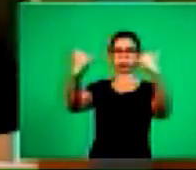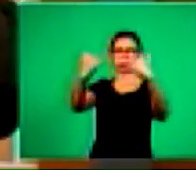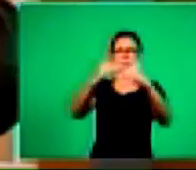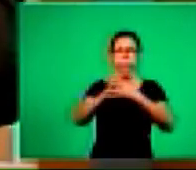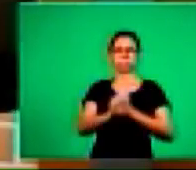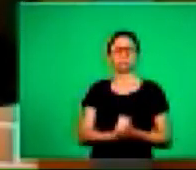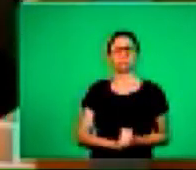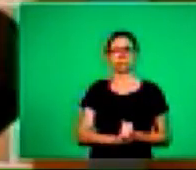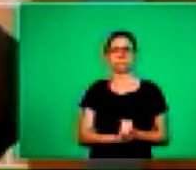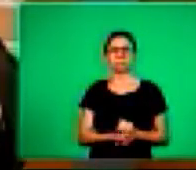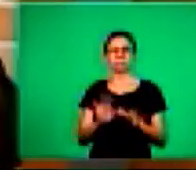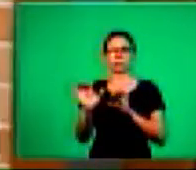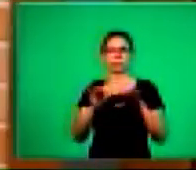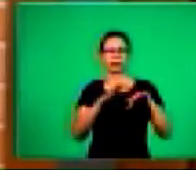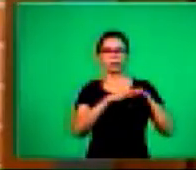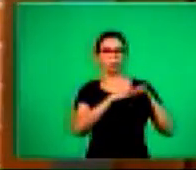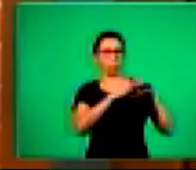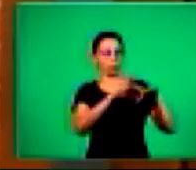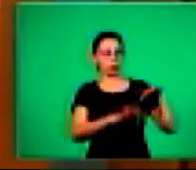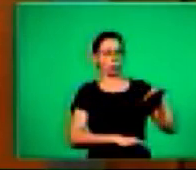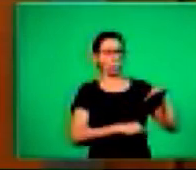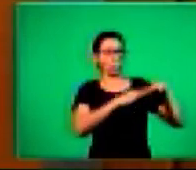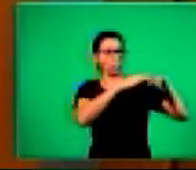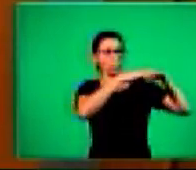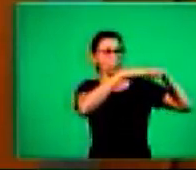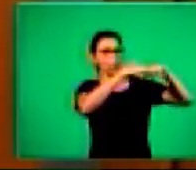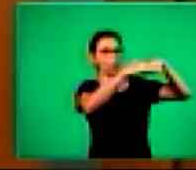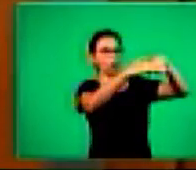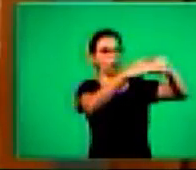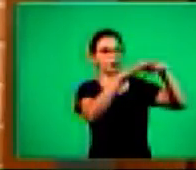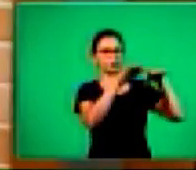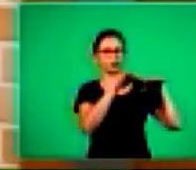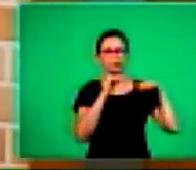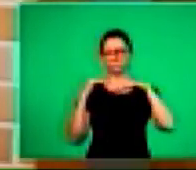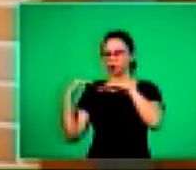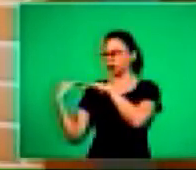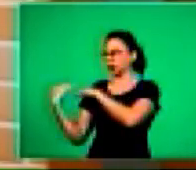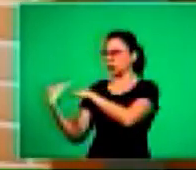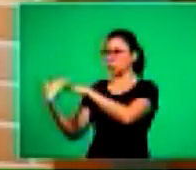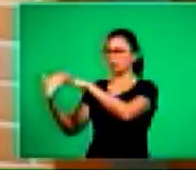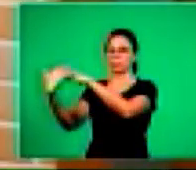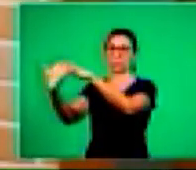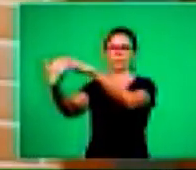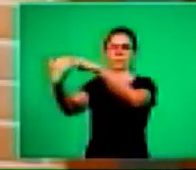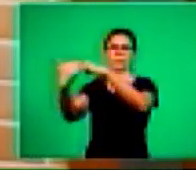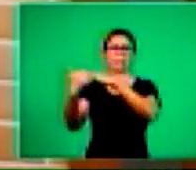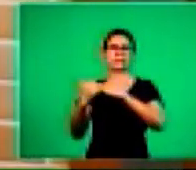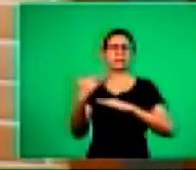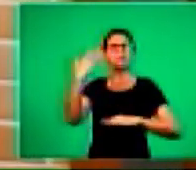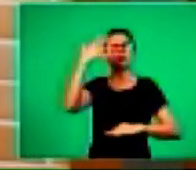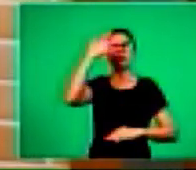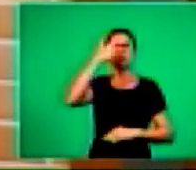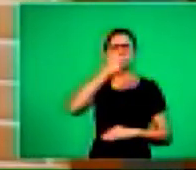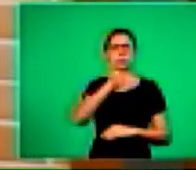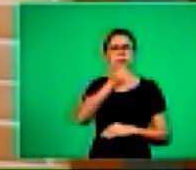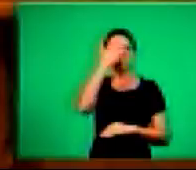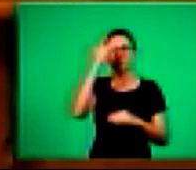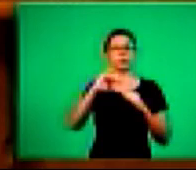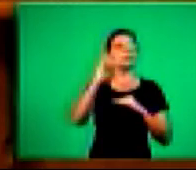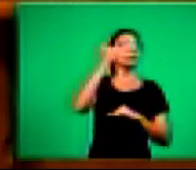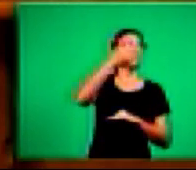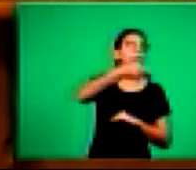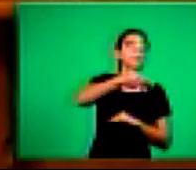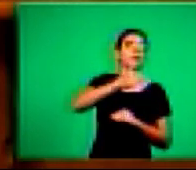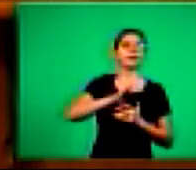de los viñedos de las uvas era costumbre hacer esto entonces era bonito quien estaba allá afuera y entonces el